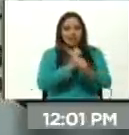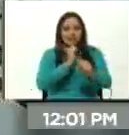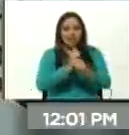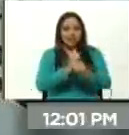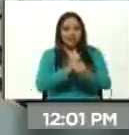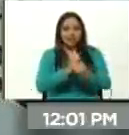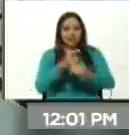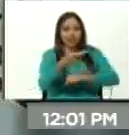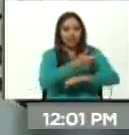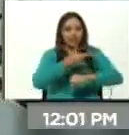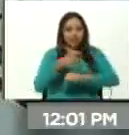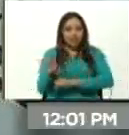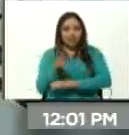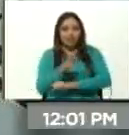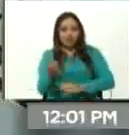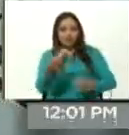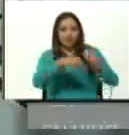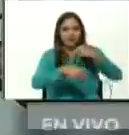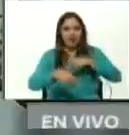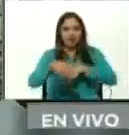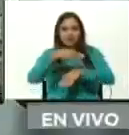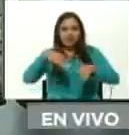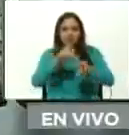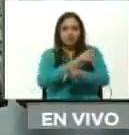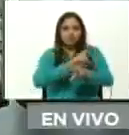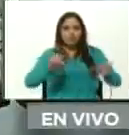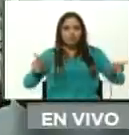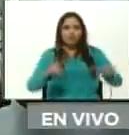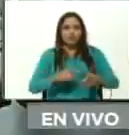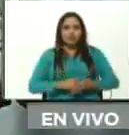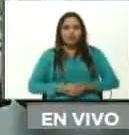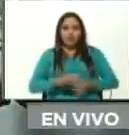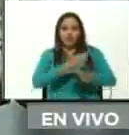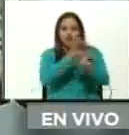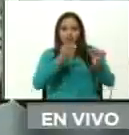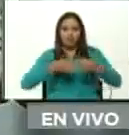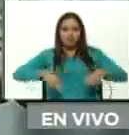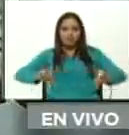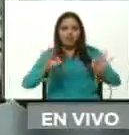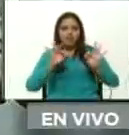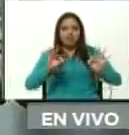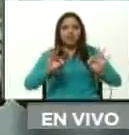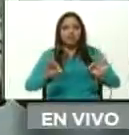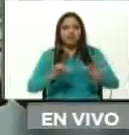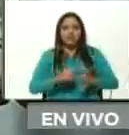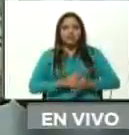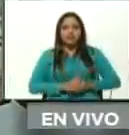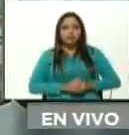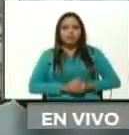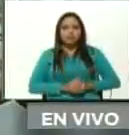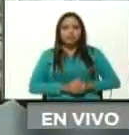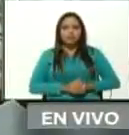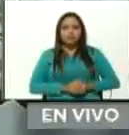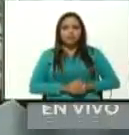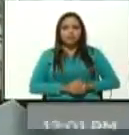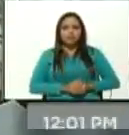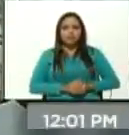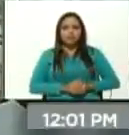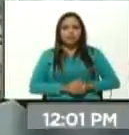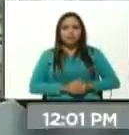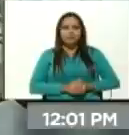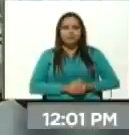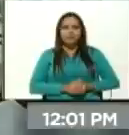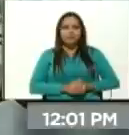Estado venezolano, incluyendo el propio Ministerio Público, de manera muy especial, con la oficina de la